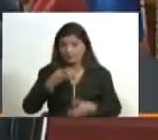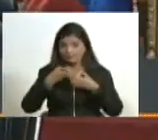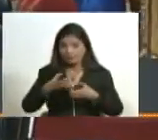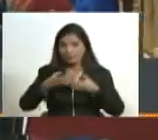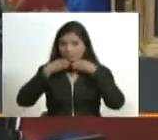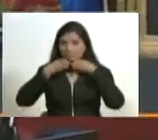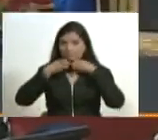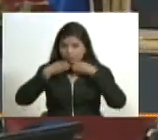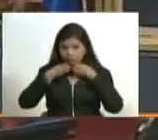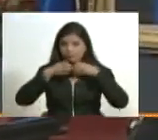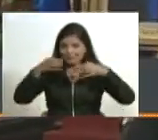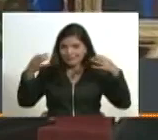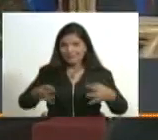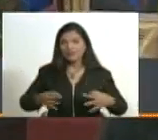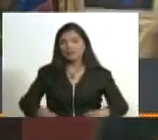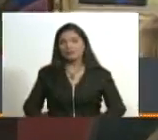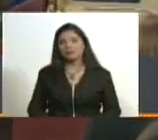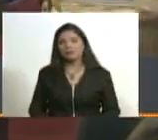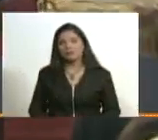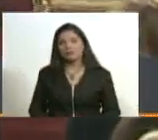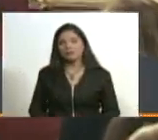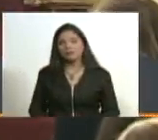puestas,